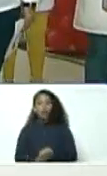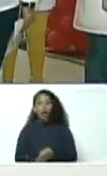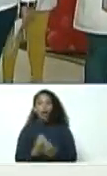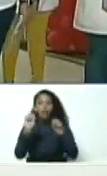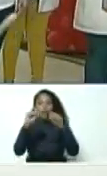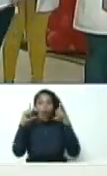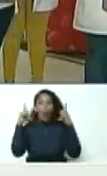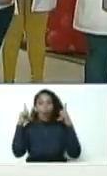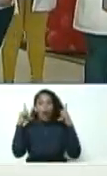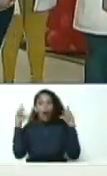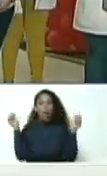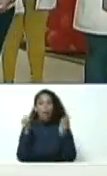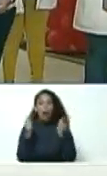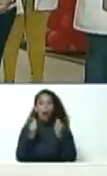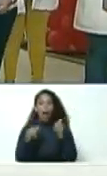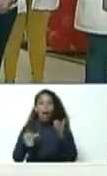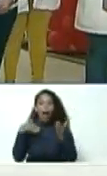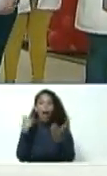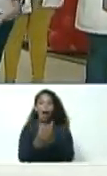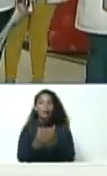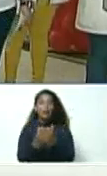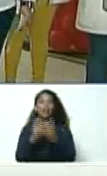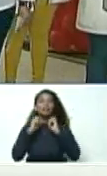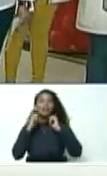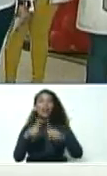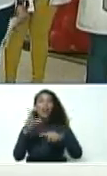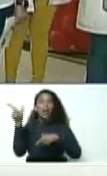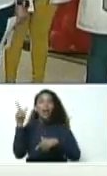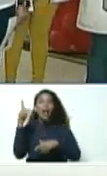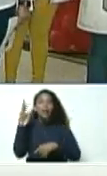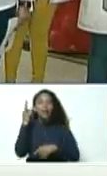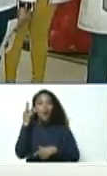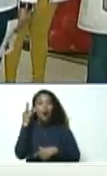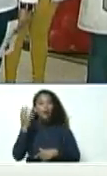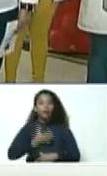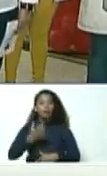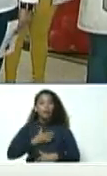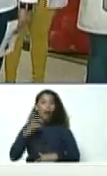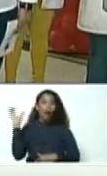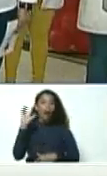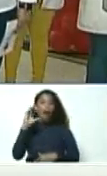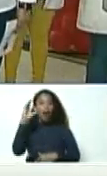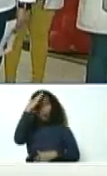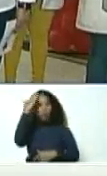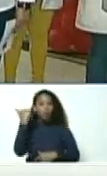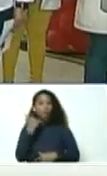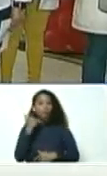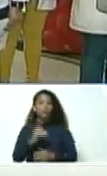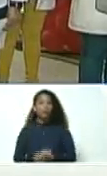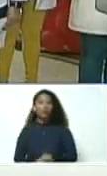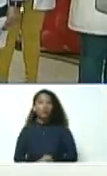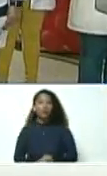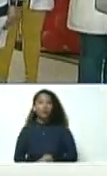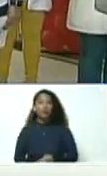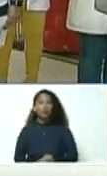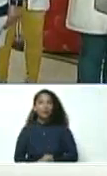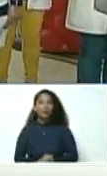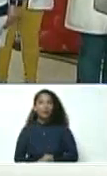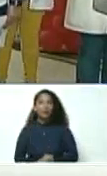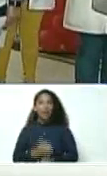Guaira, de Mérida al cementerio. Ahí está nuestra alcaldesa de Caracas, Carmen Teresa,